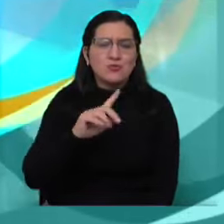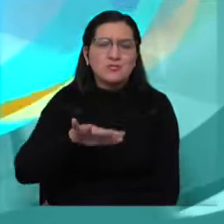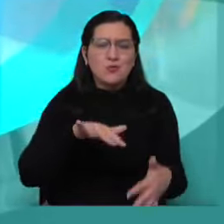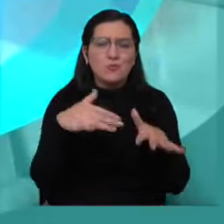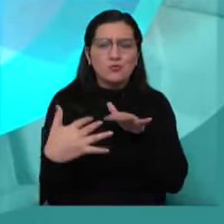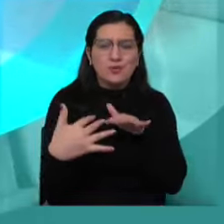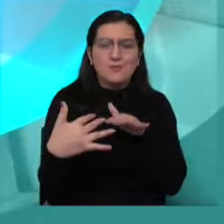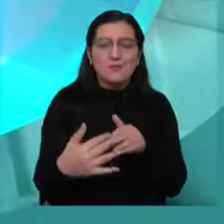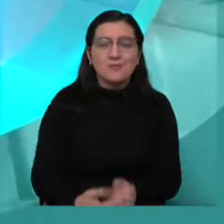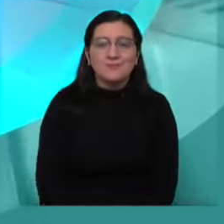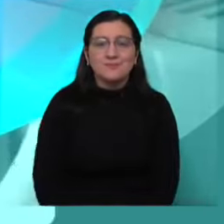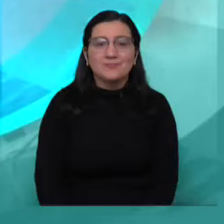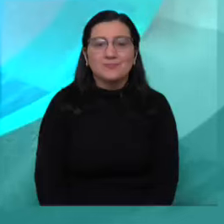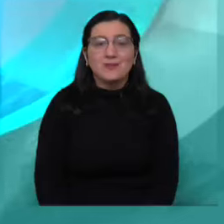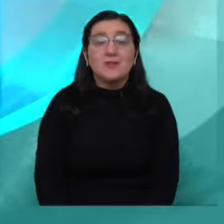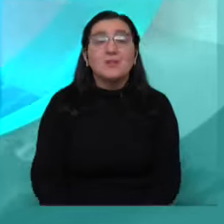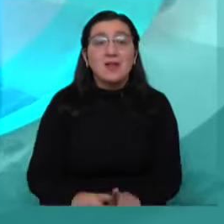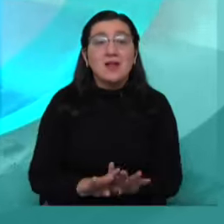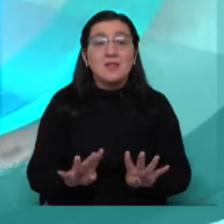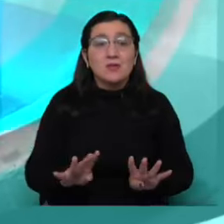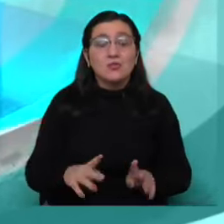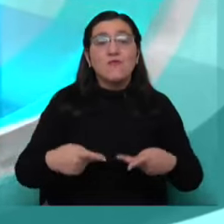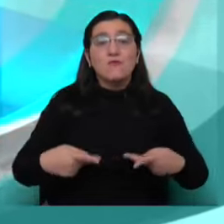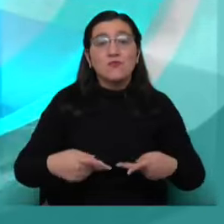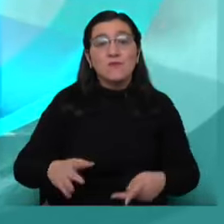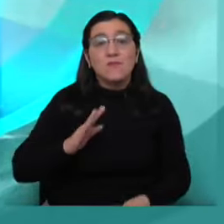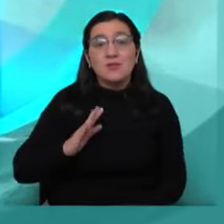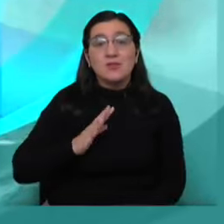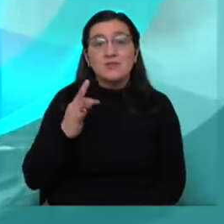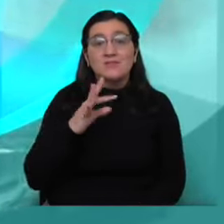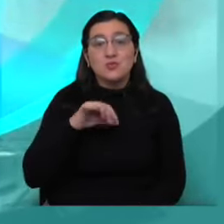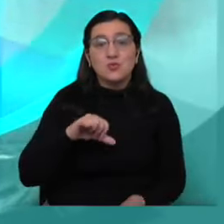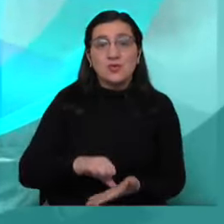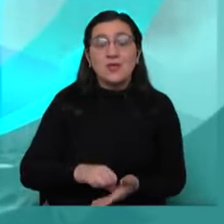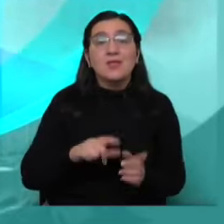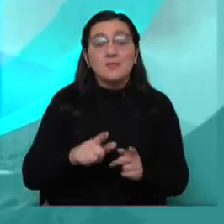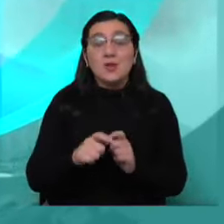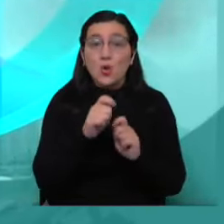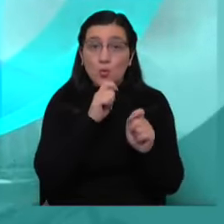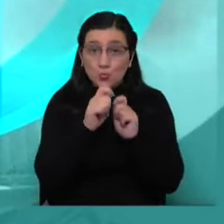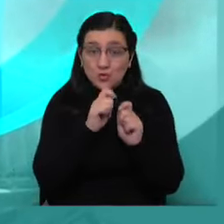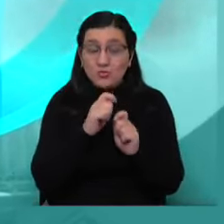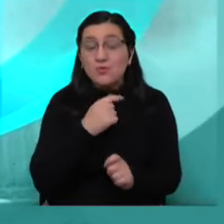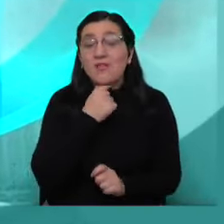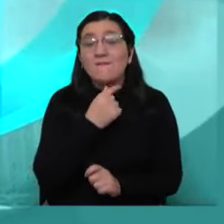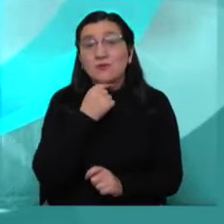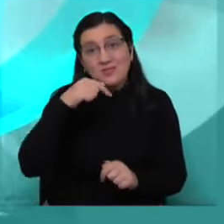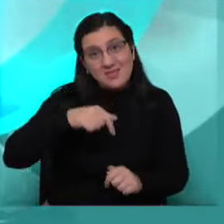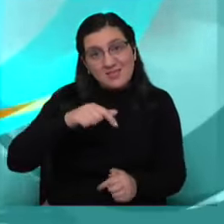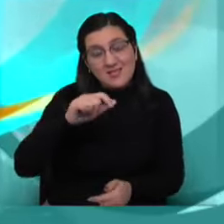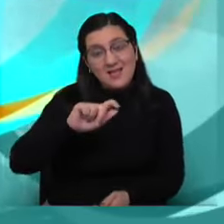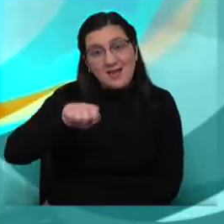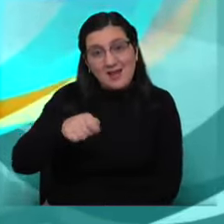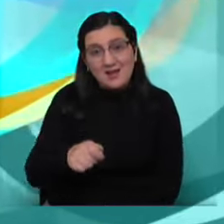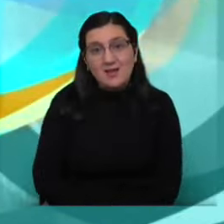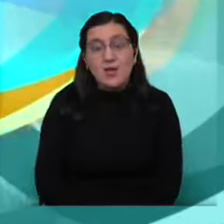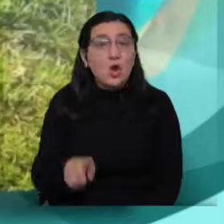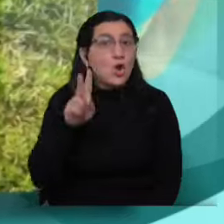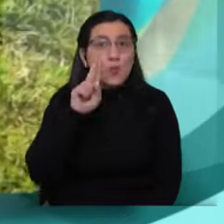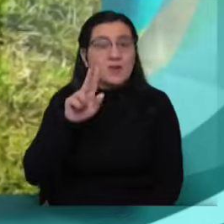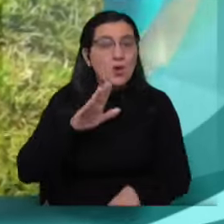tiempo y de línea de cuatro y fútbol femenino en tv ciudad también es locutora y una de las voces de este canal No mira los